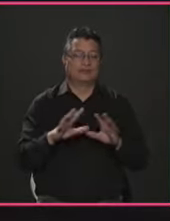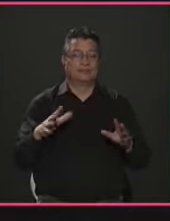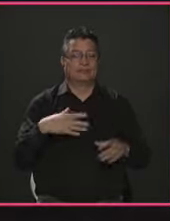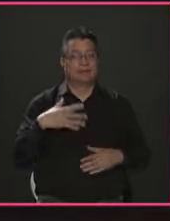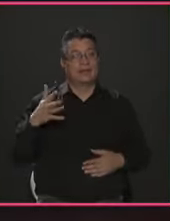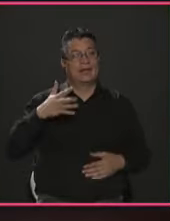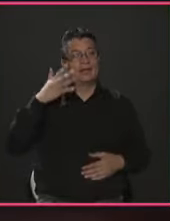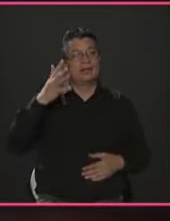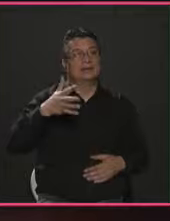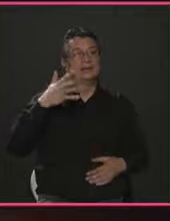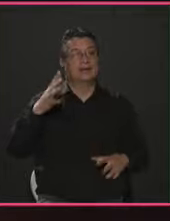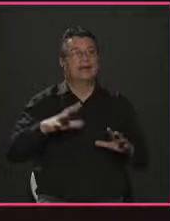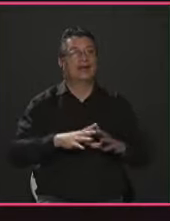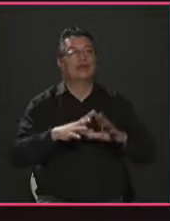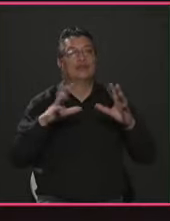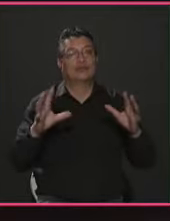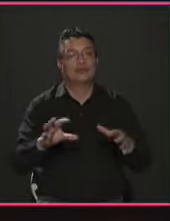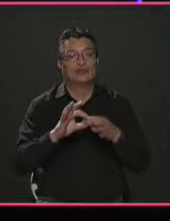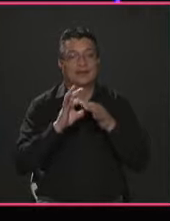charla Así que muchas